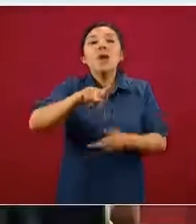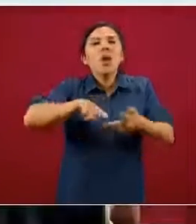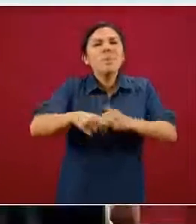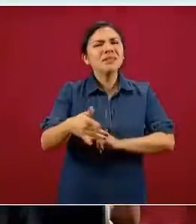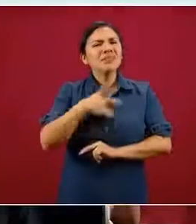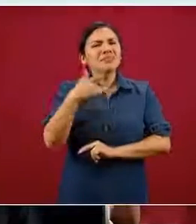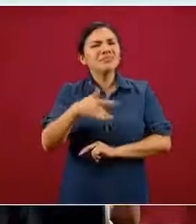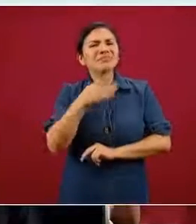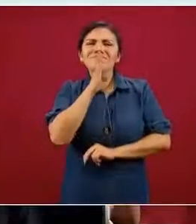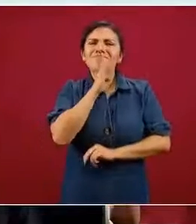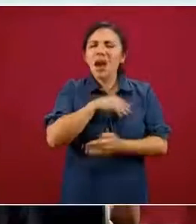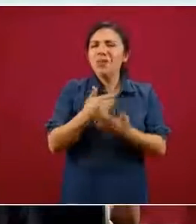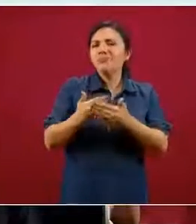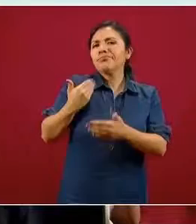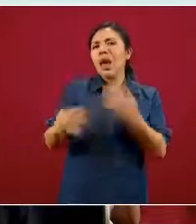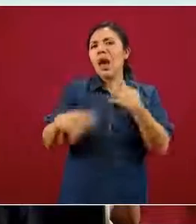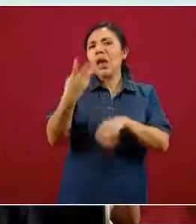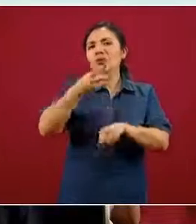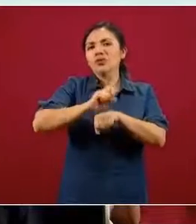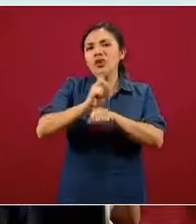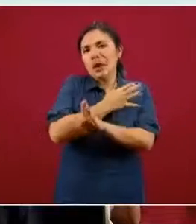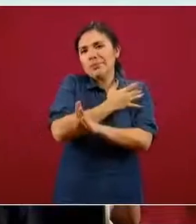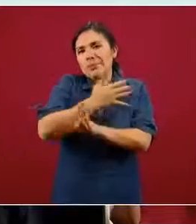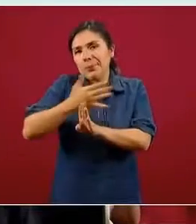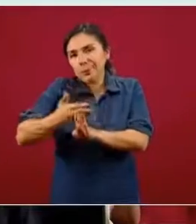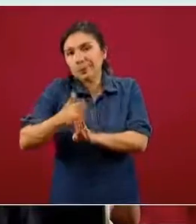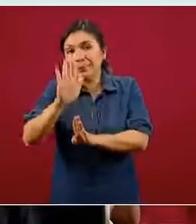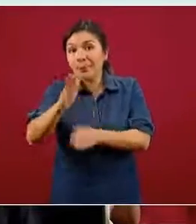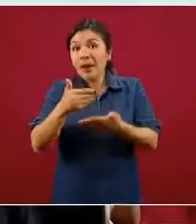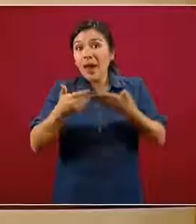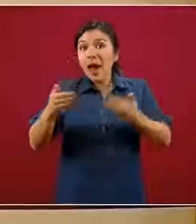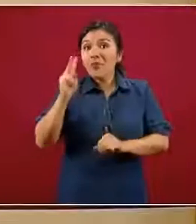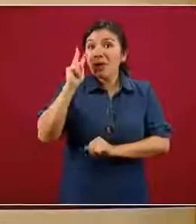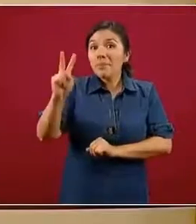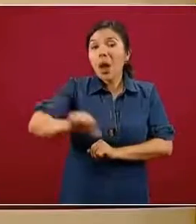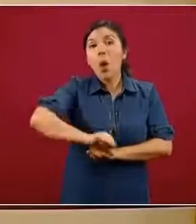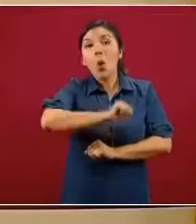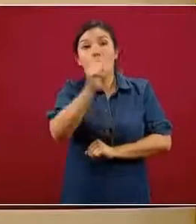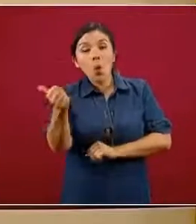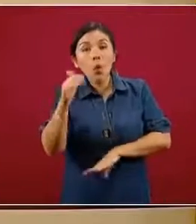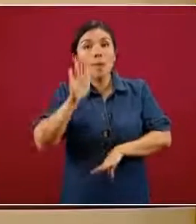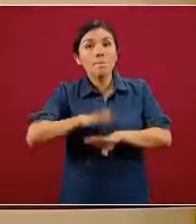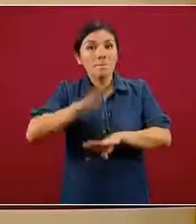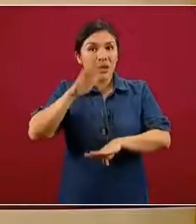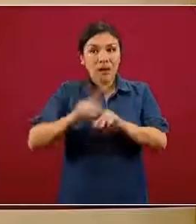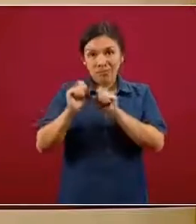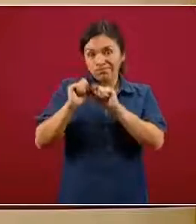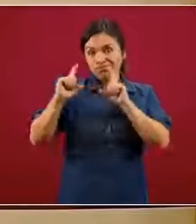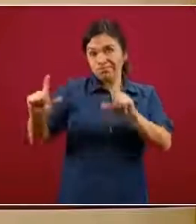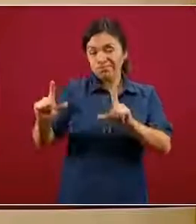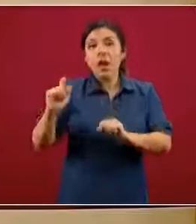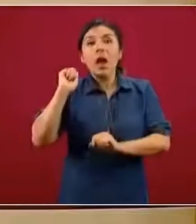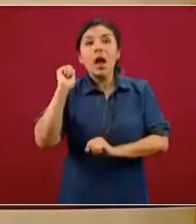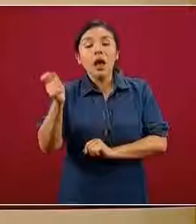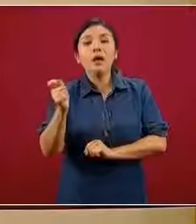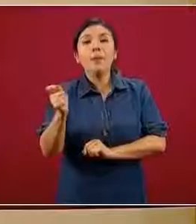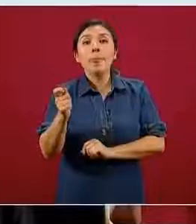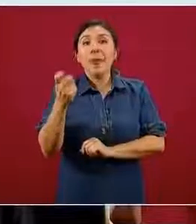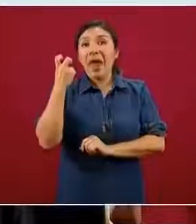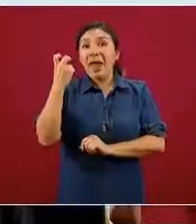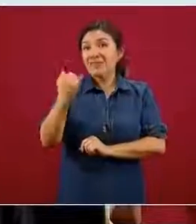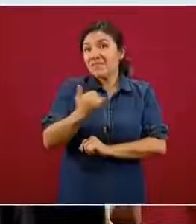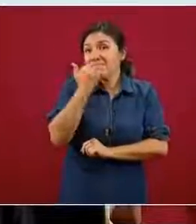iniciado con signos y síntomas en los últimos 14 días. Sin embargo, ahora vamos a ver en otras diapositivas que de